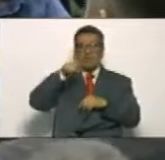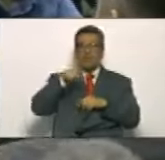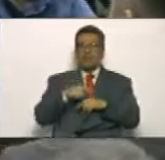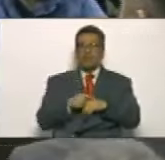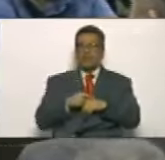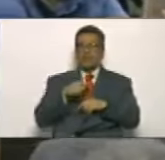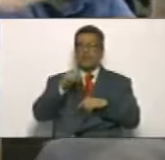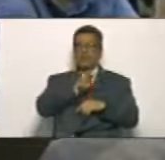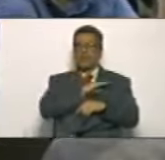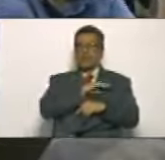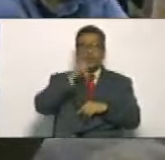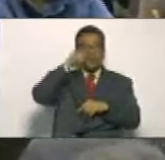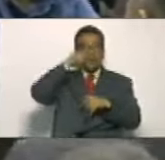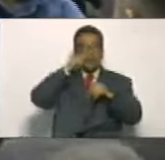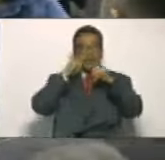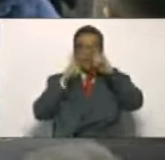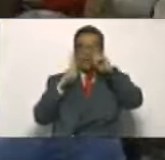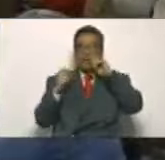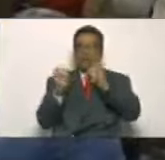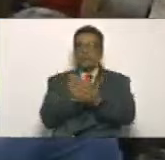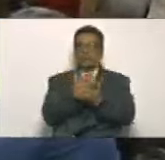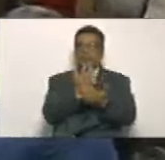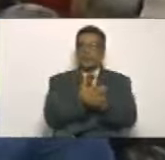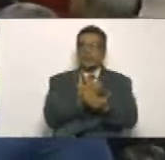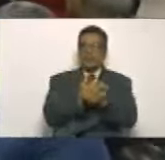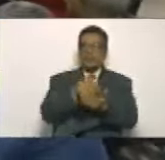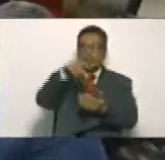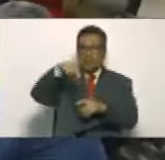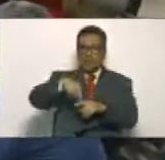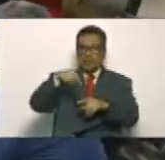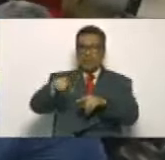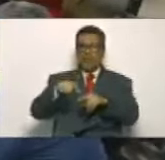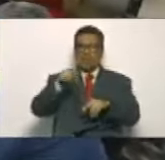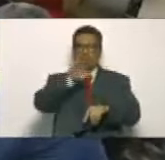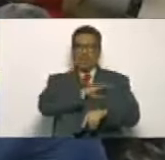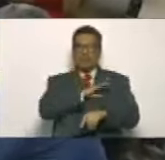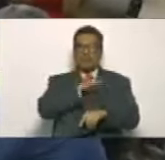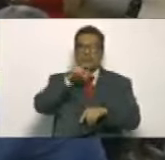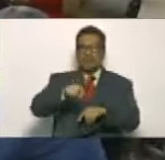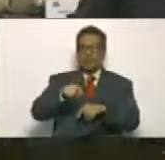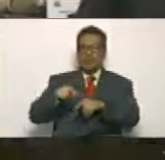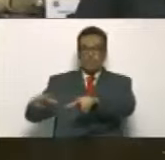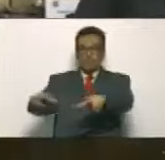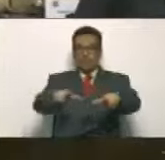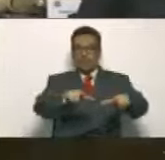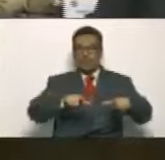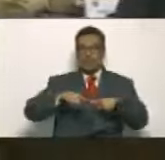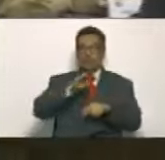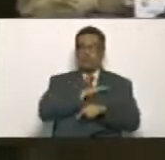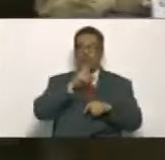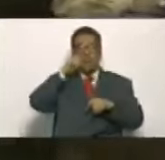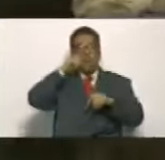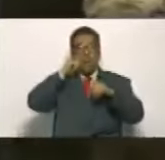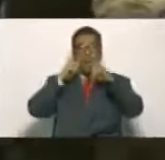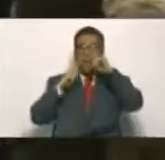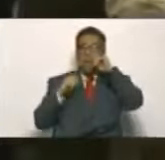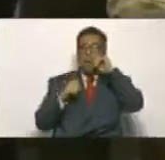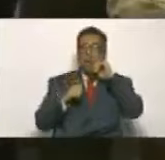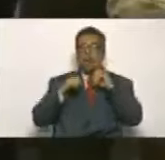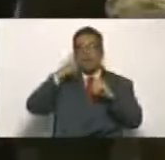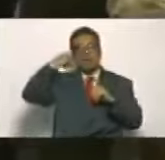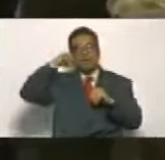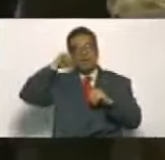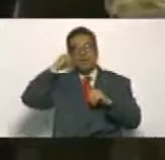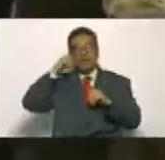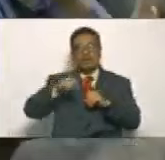yo lloraba en los jardines de este palacio, aquí mismo en este escenario. Y recuerdo